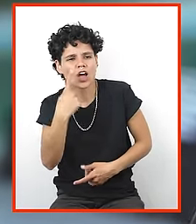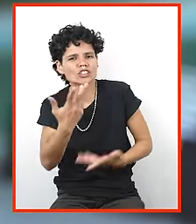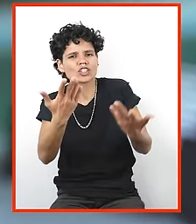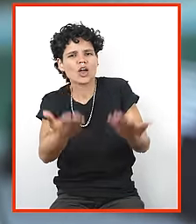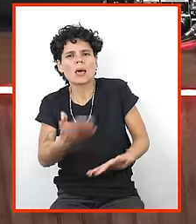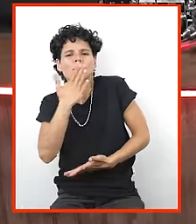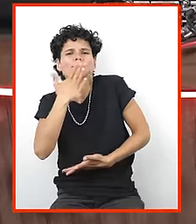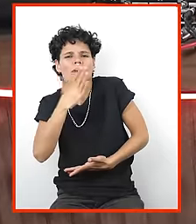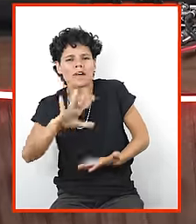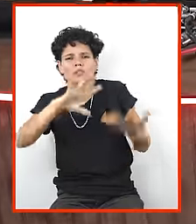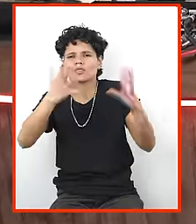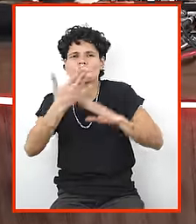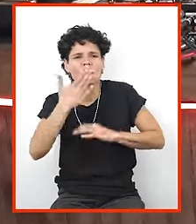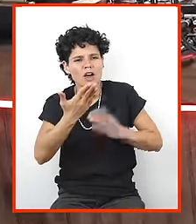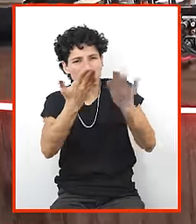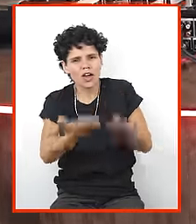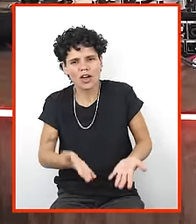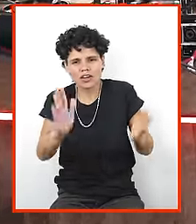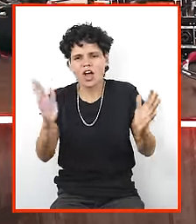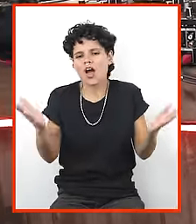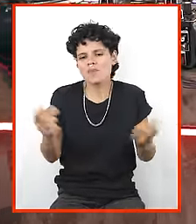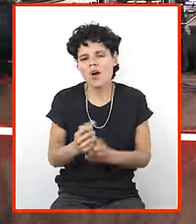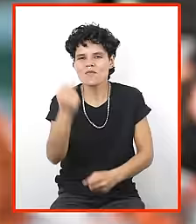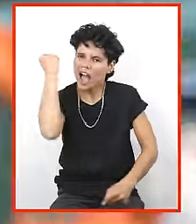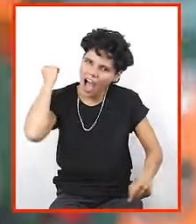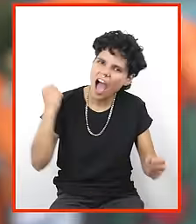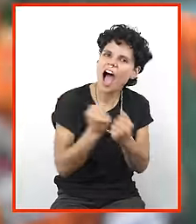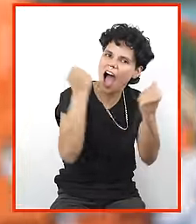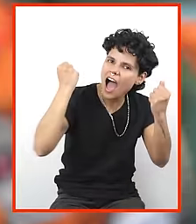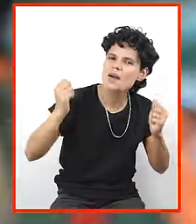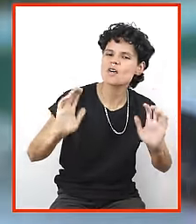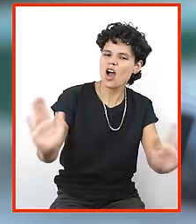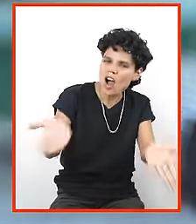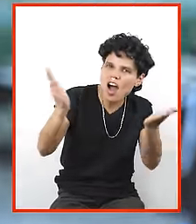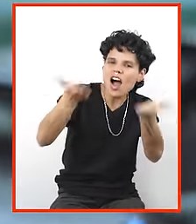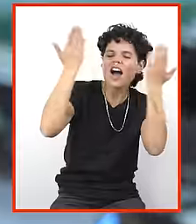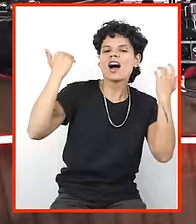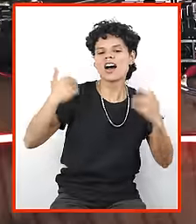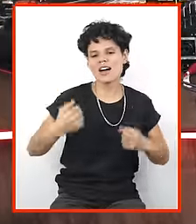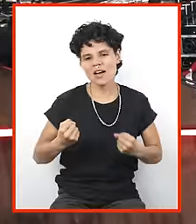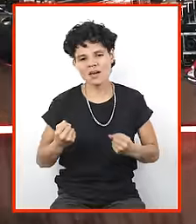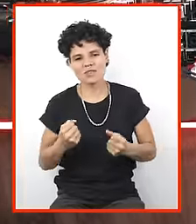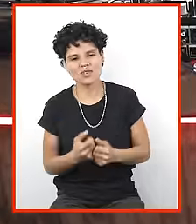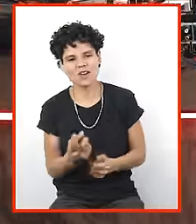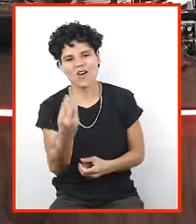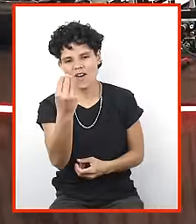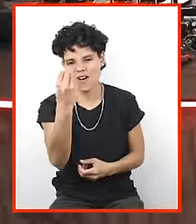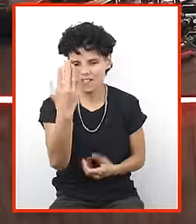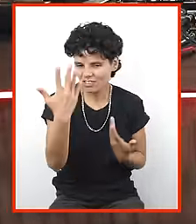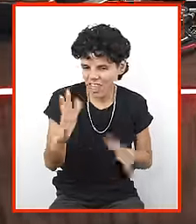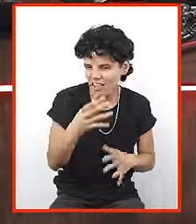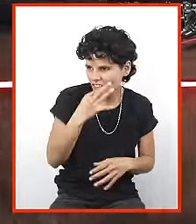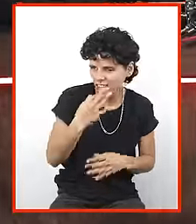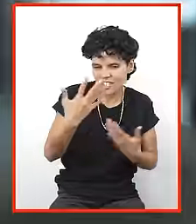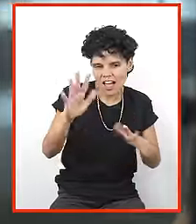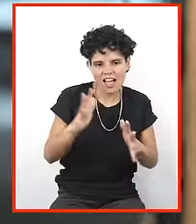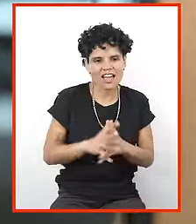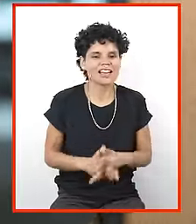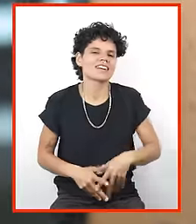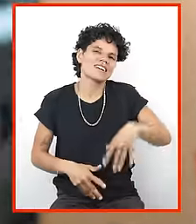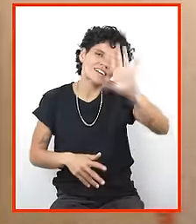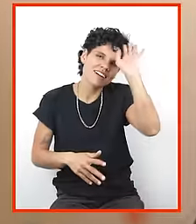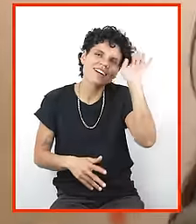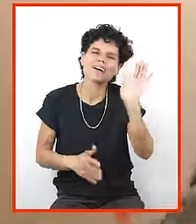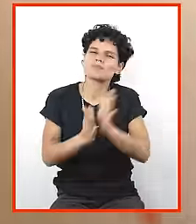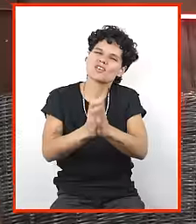DJ femenina de este país. Muy bien. ¡Vamos! Ella lo ha dicho, muy bien. Totalmente, po. Muy